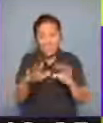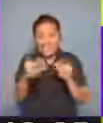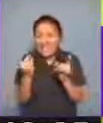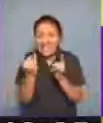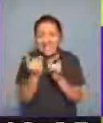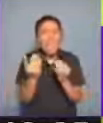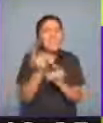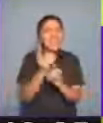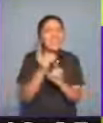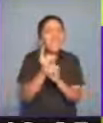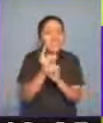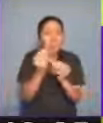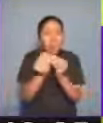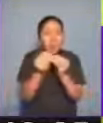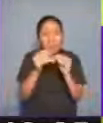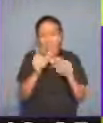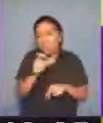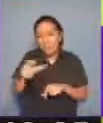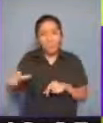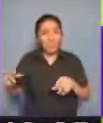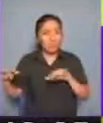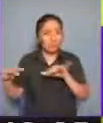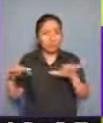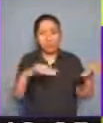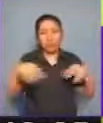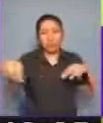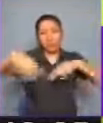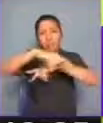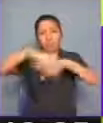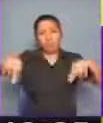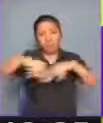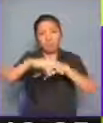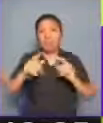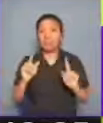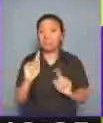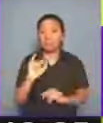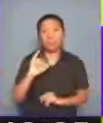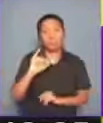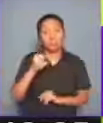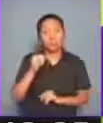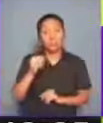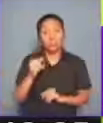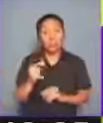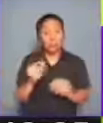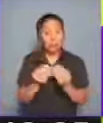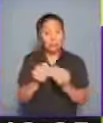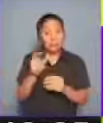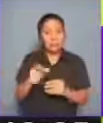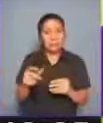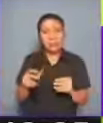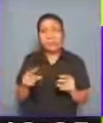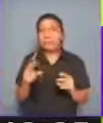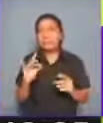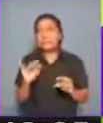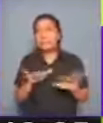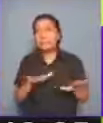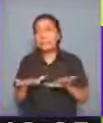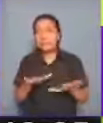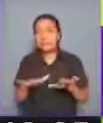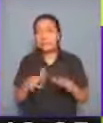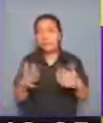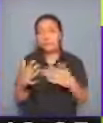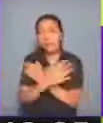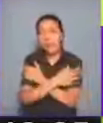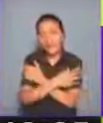ciudad Así es esperemos que se normalice porque la verdad que hay mucha gente muchos usuarios que están siendo perjudicados un abrazo grande chicos